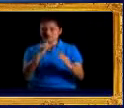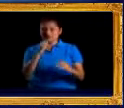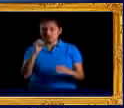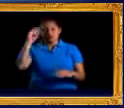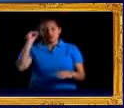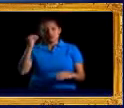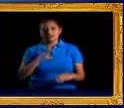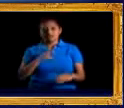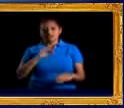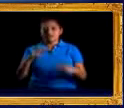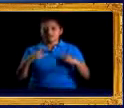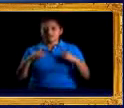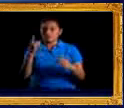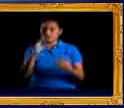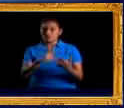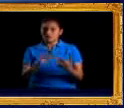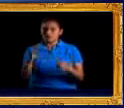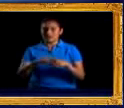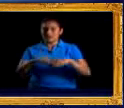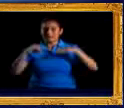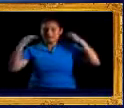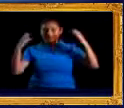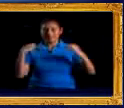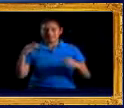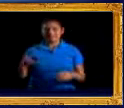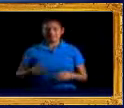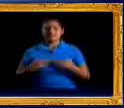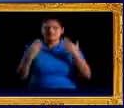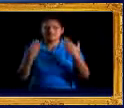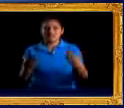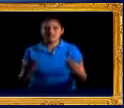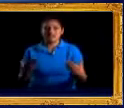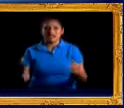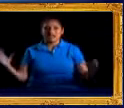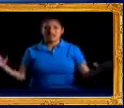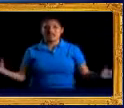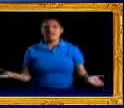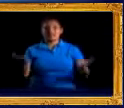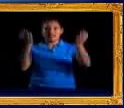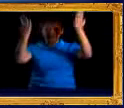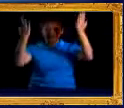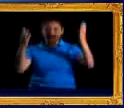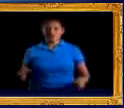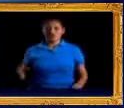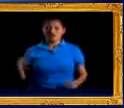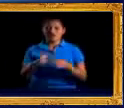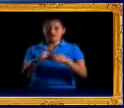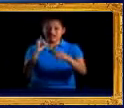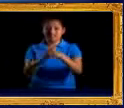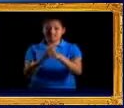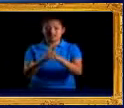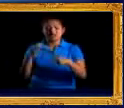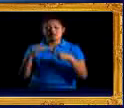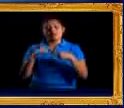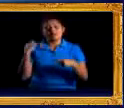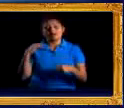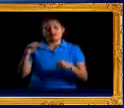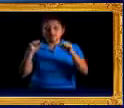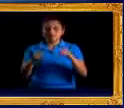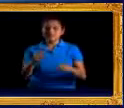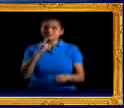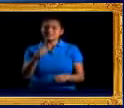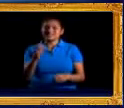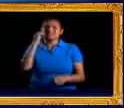que haber una gloria mayor para que se dé el rapto, para que la iglesia sea arrebatada, para poder decir: Maranata, el Señor